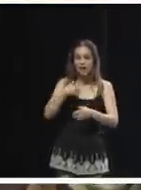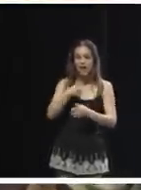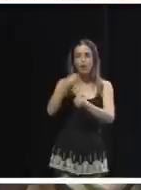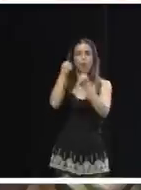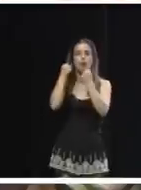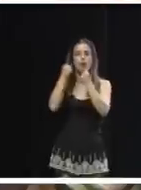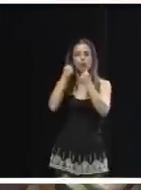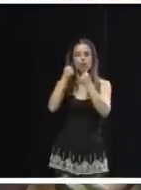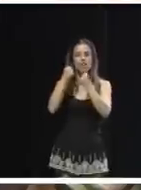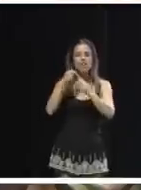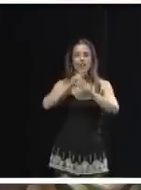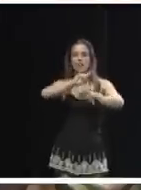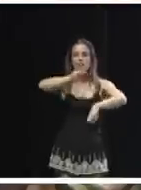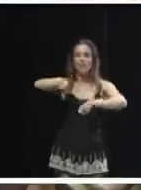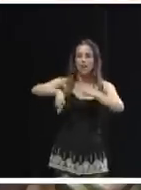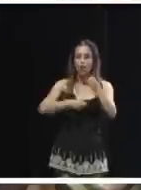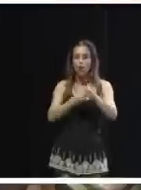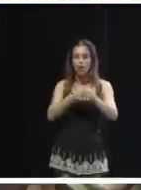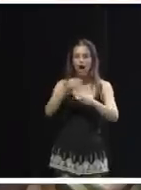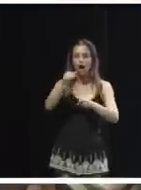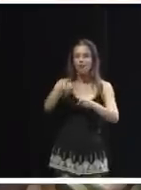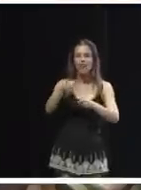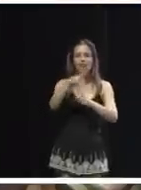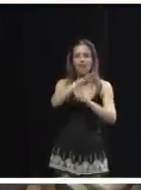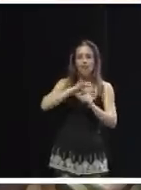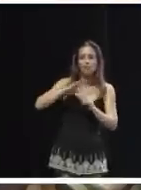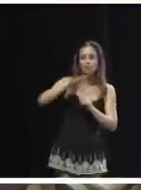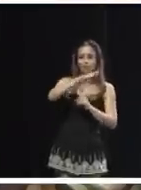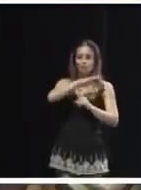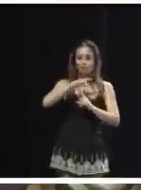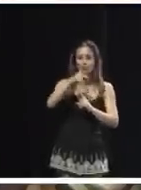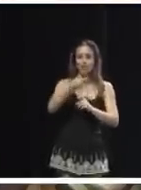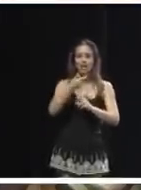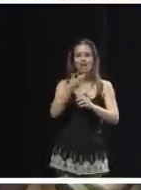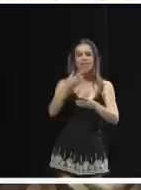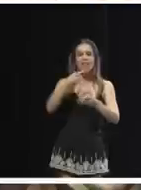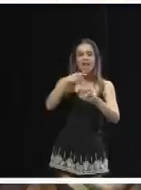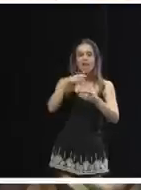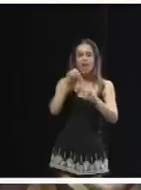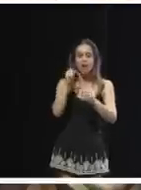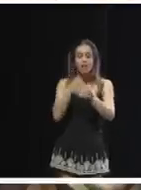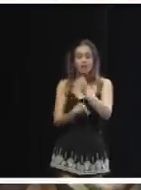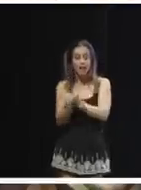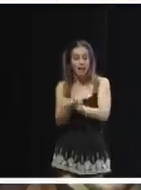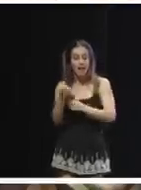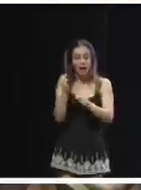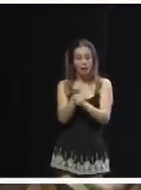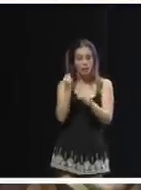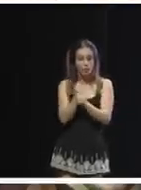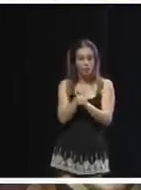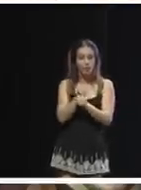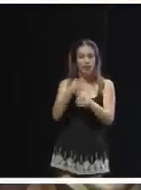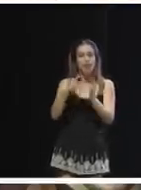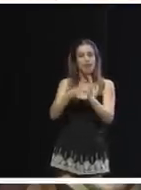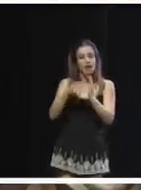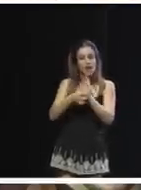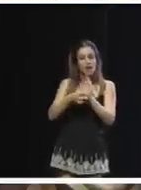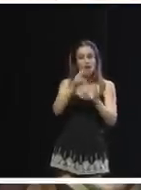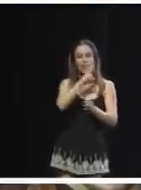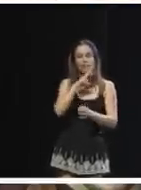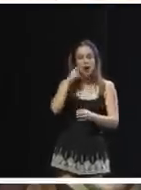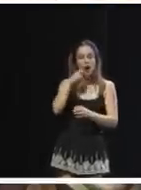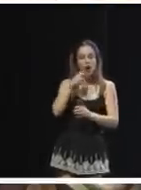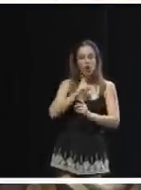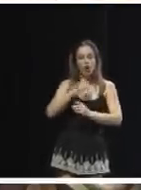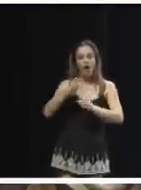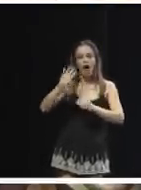de renovables que sea a la vez generadora de puestos de trabajo de calidad, de puestos que generen valor añadido